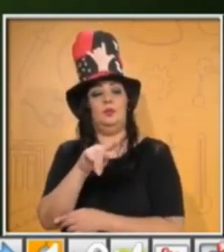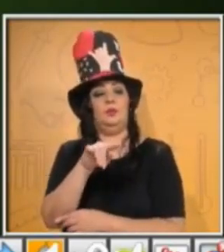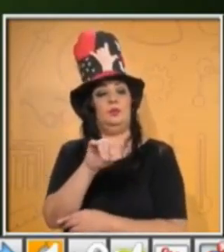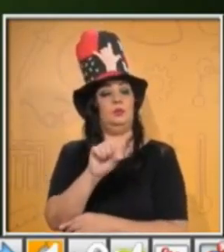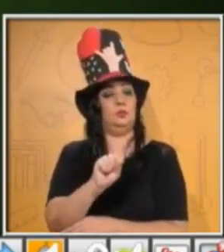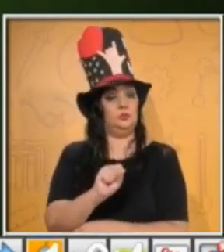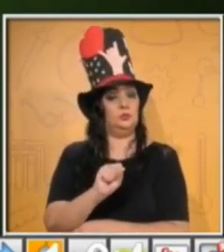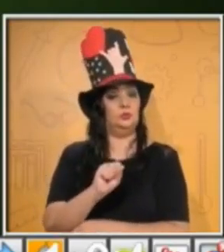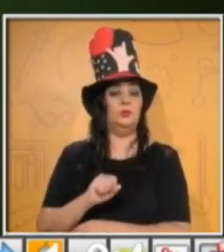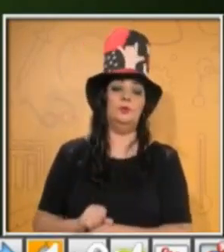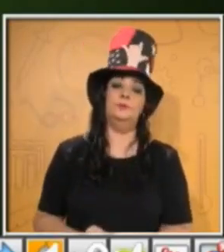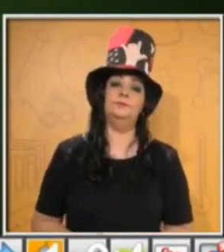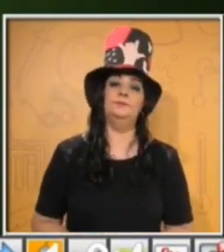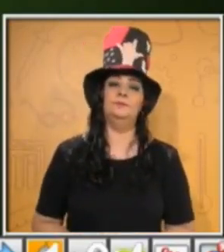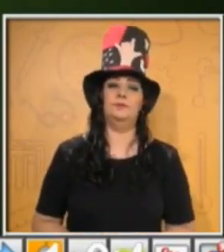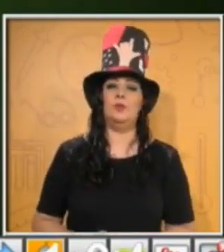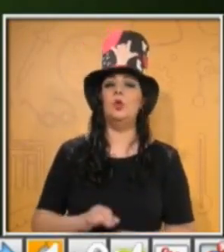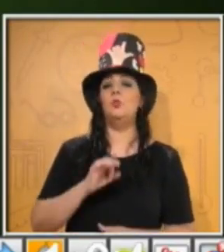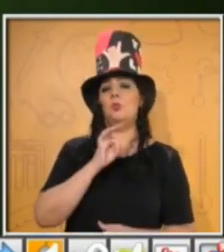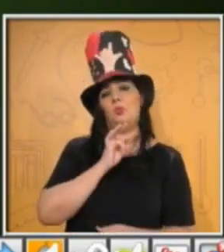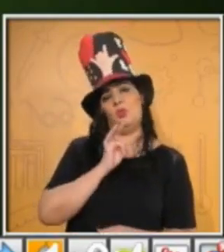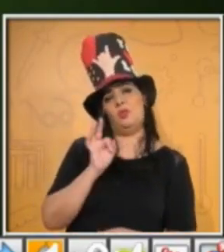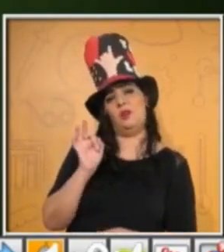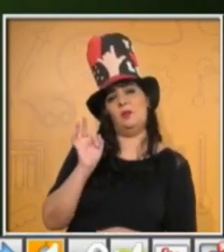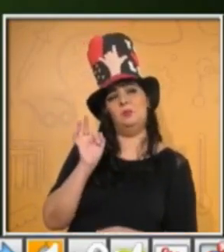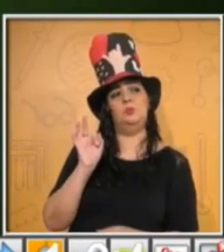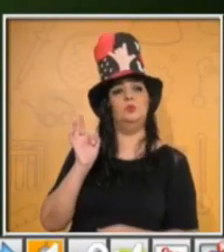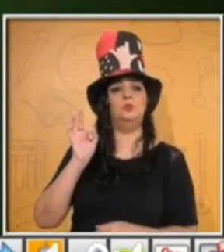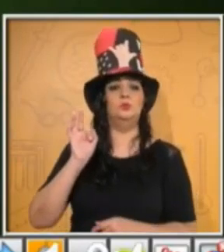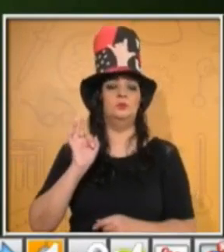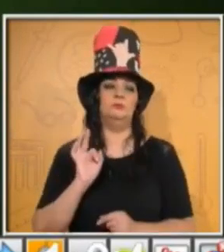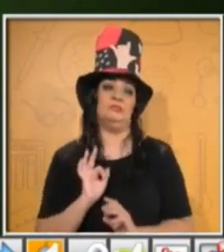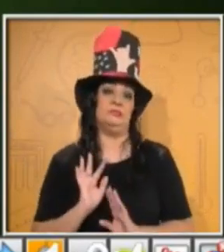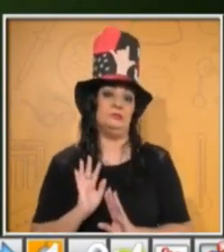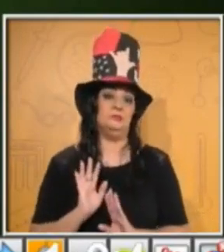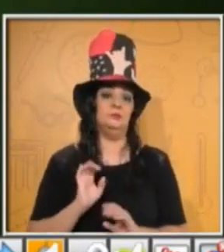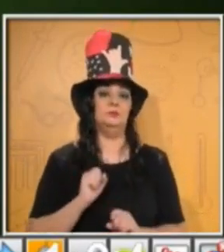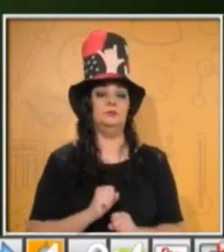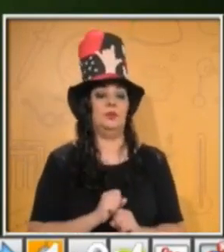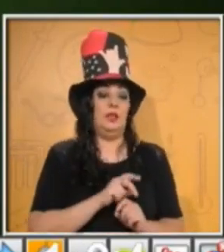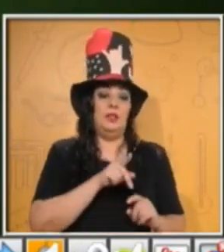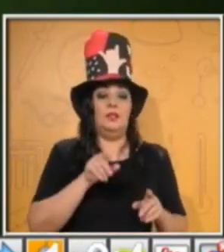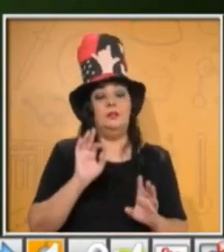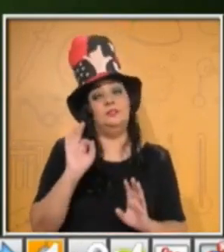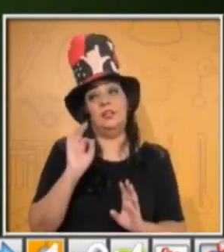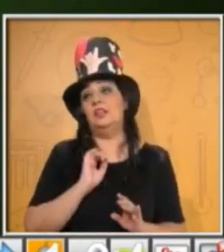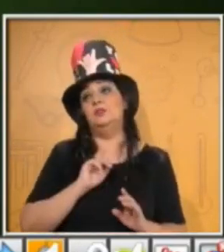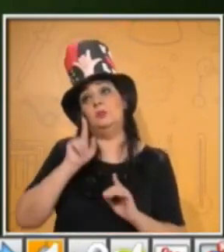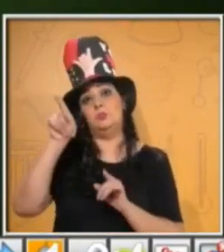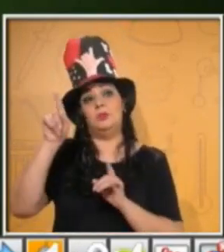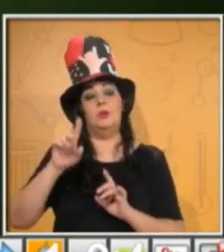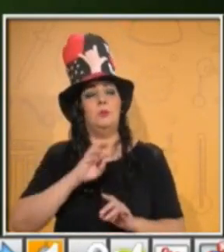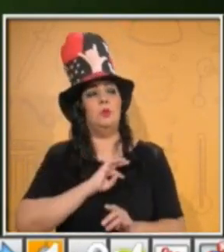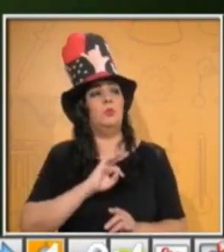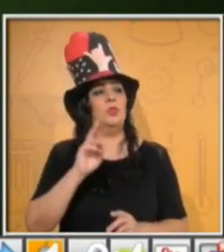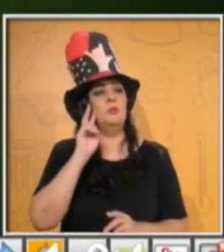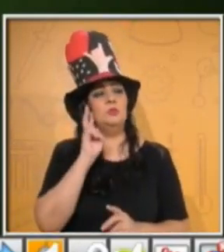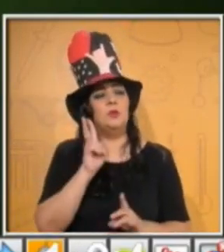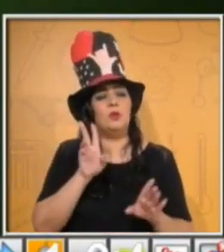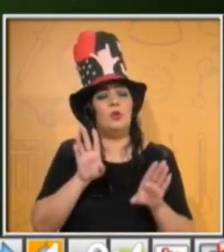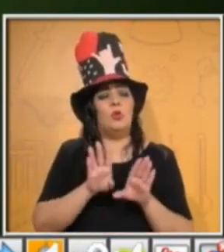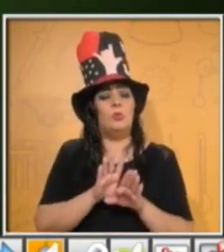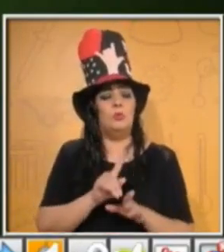Y, a ver, ¿seríamos capaces de desplazarnos, a menos que estuviéramos allá, pero de describir